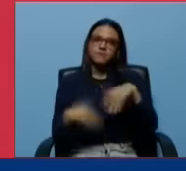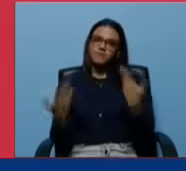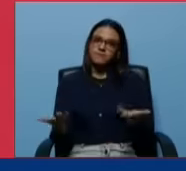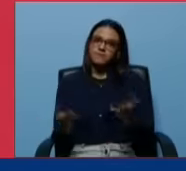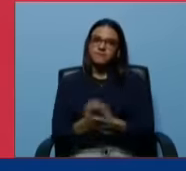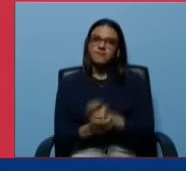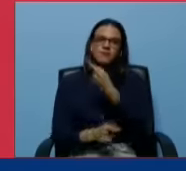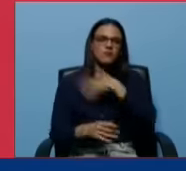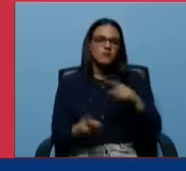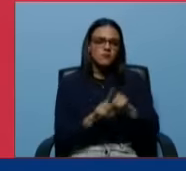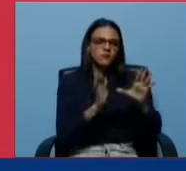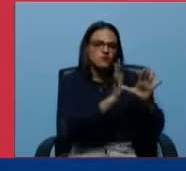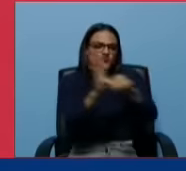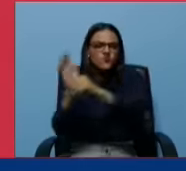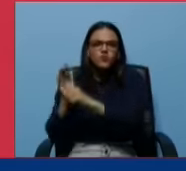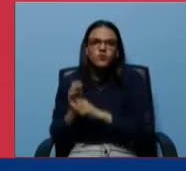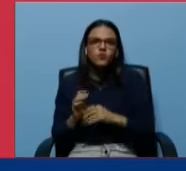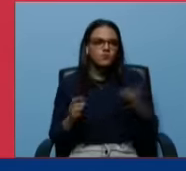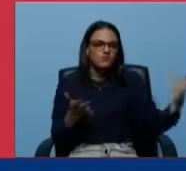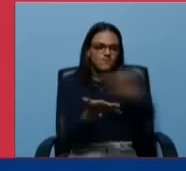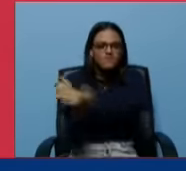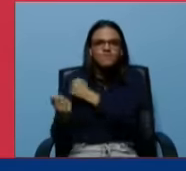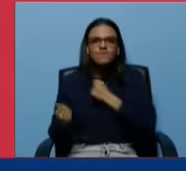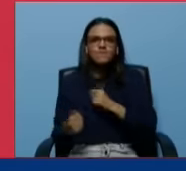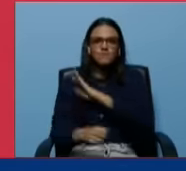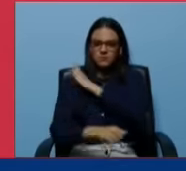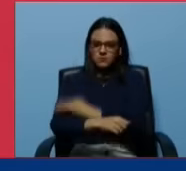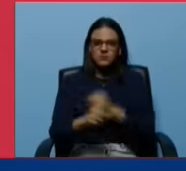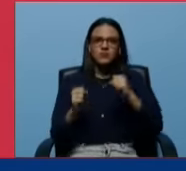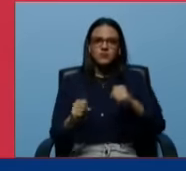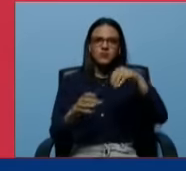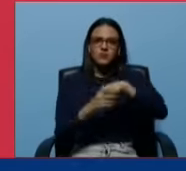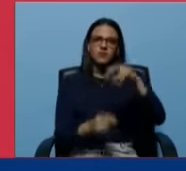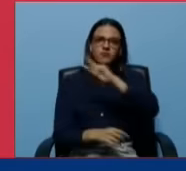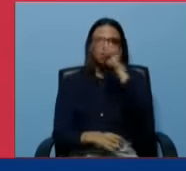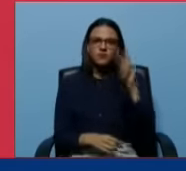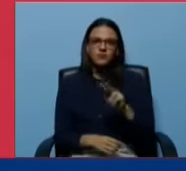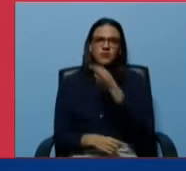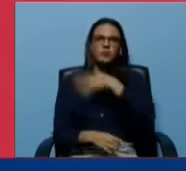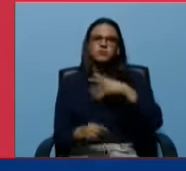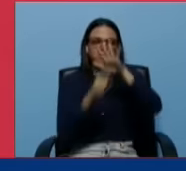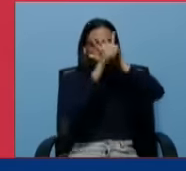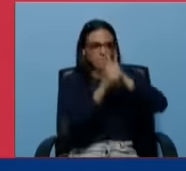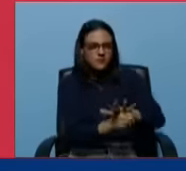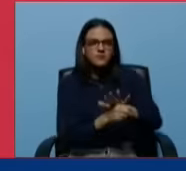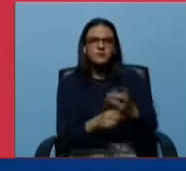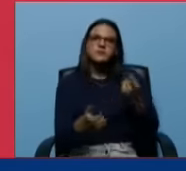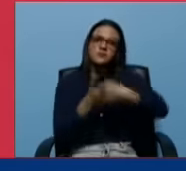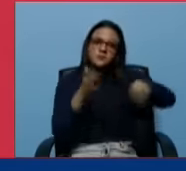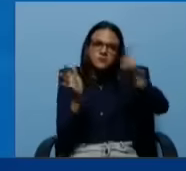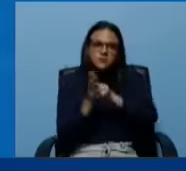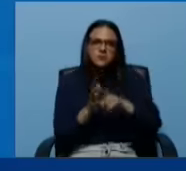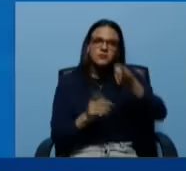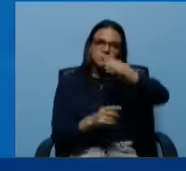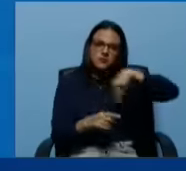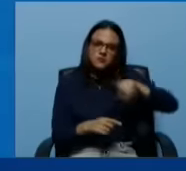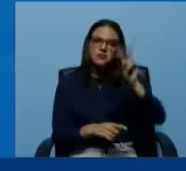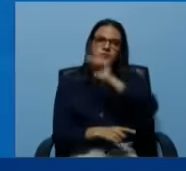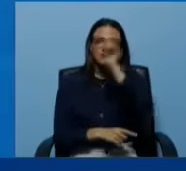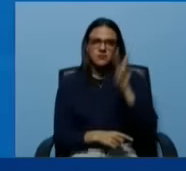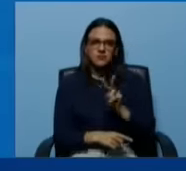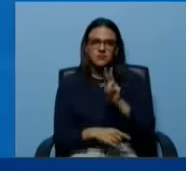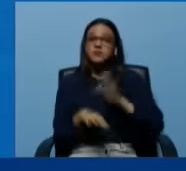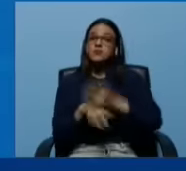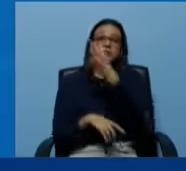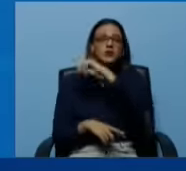de tomar el poder en Venezuela, de recolonizar a Venezuela. Porque no se trata de